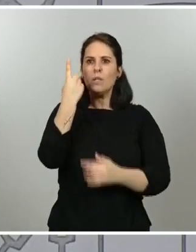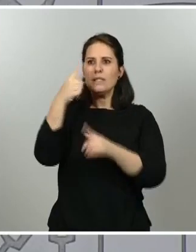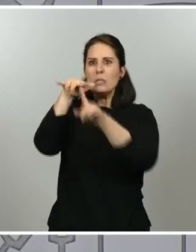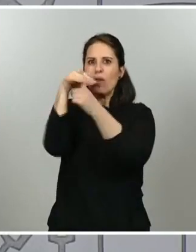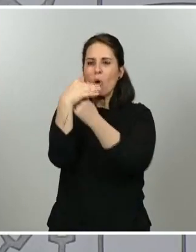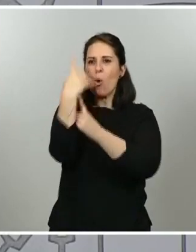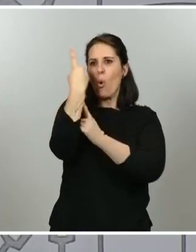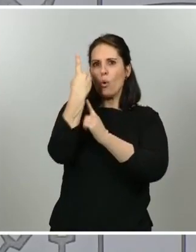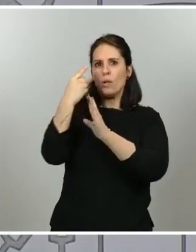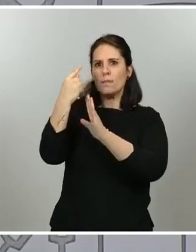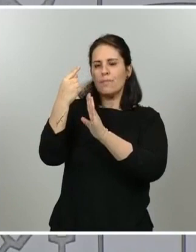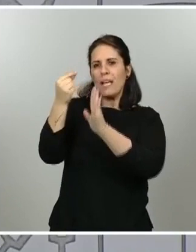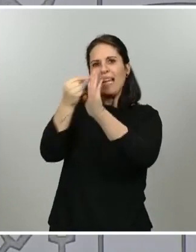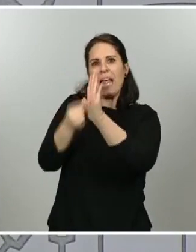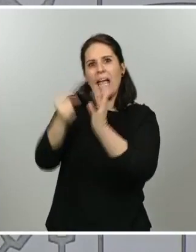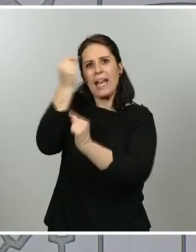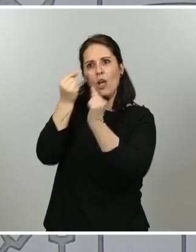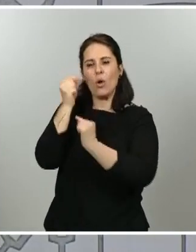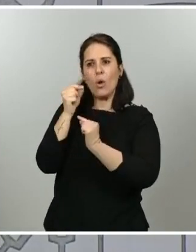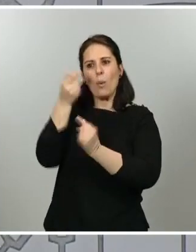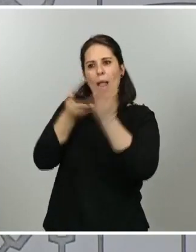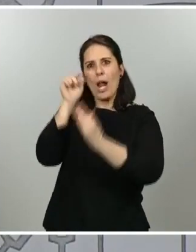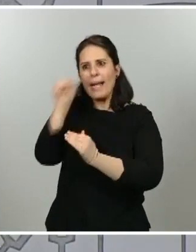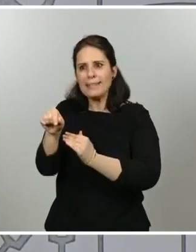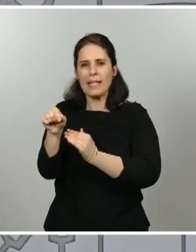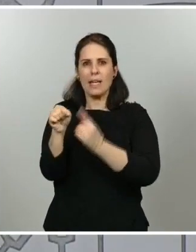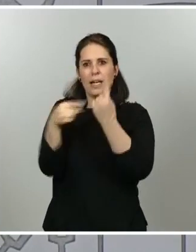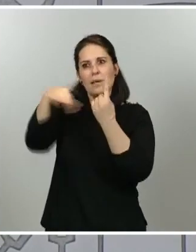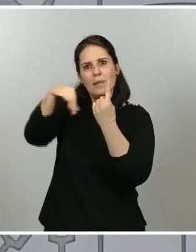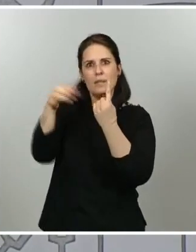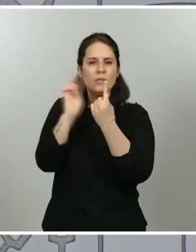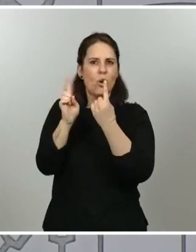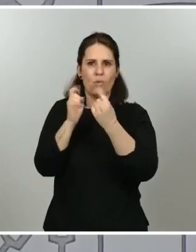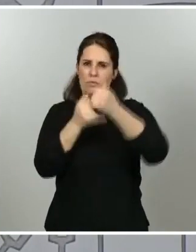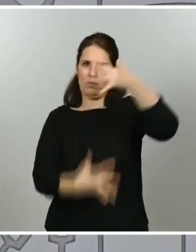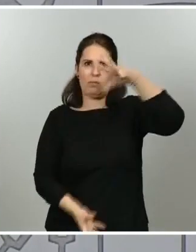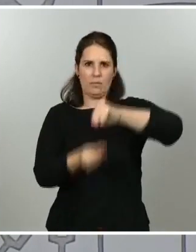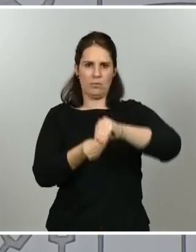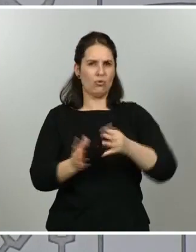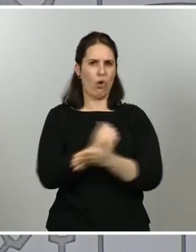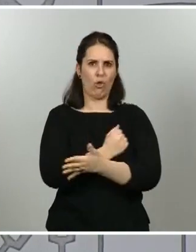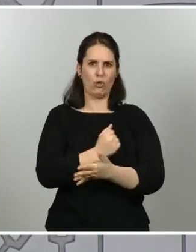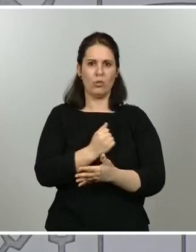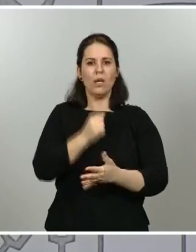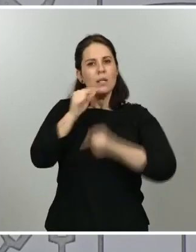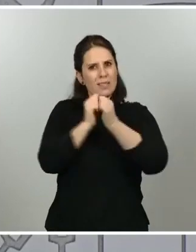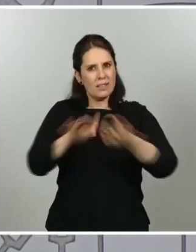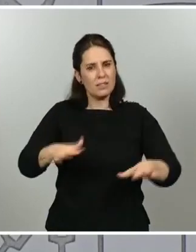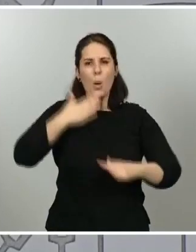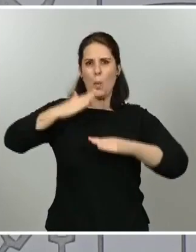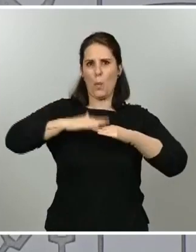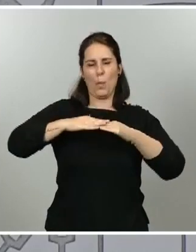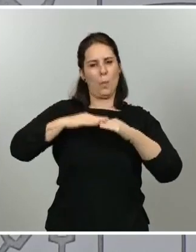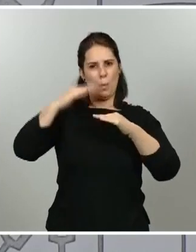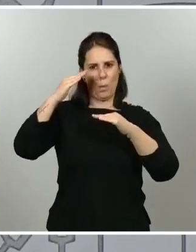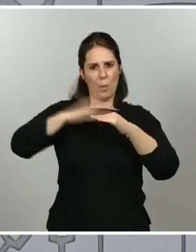que garantizar que el nivel de transmisión es suficientemente bajo, que además la capacidad de control y de aislamiento de todos los casos